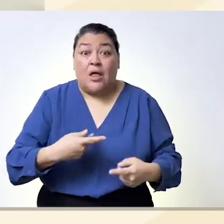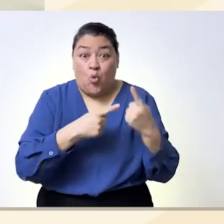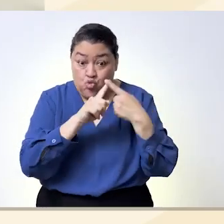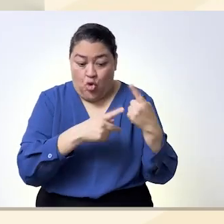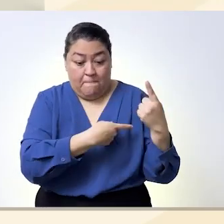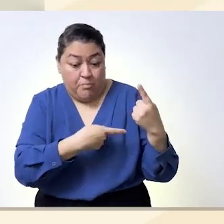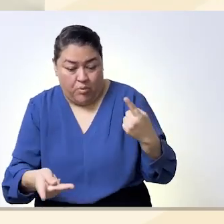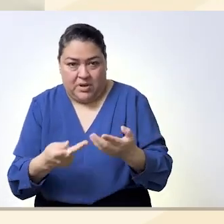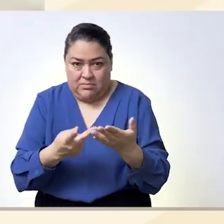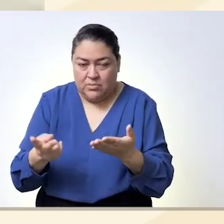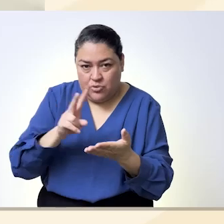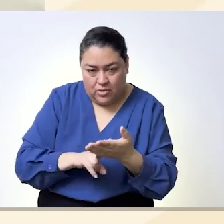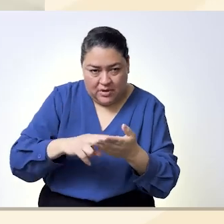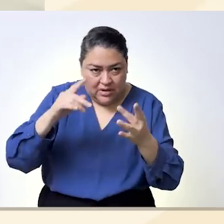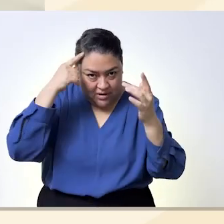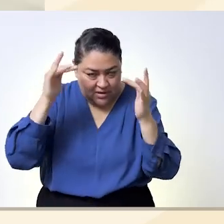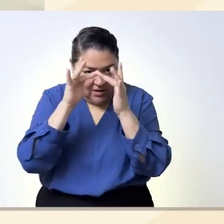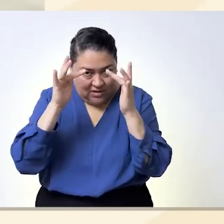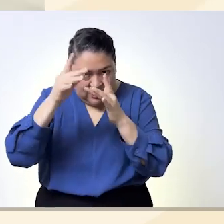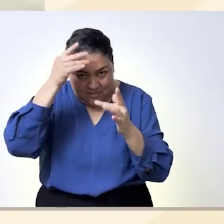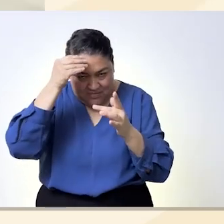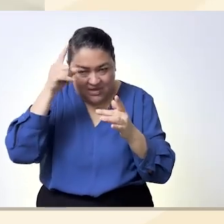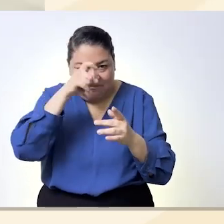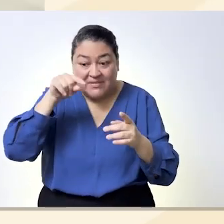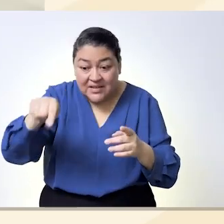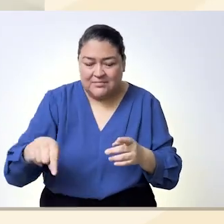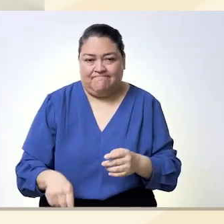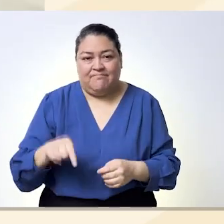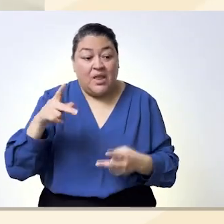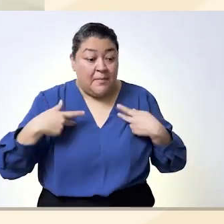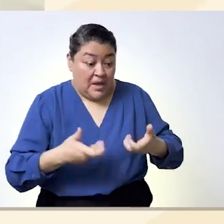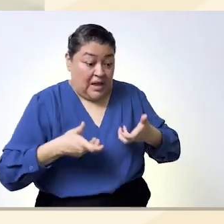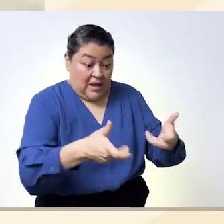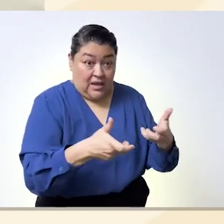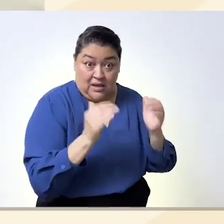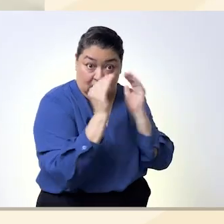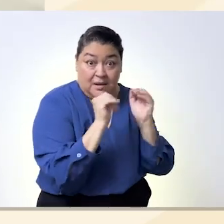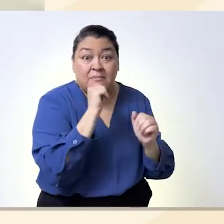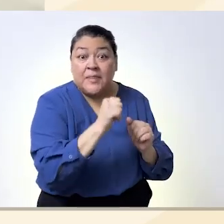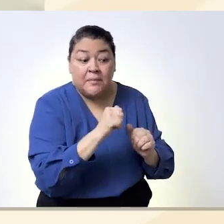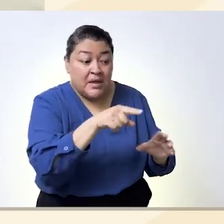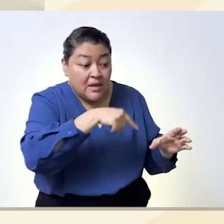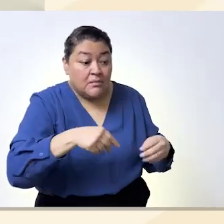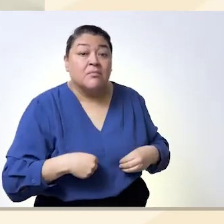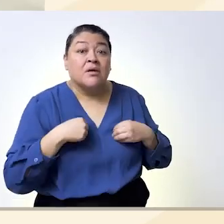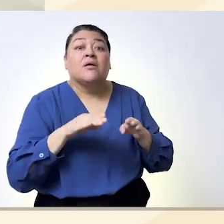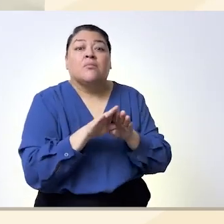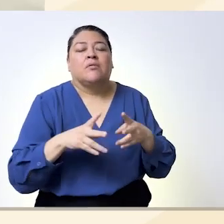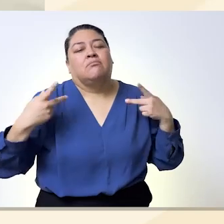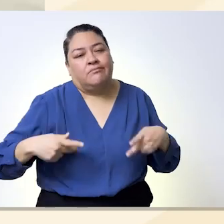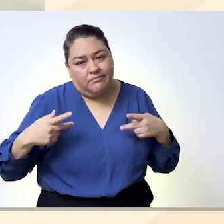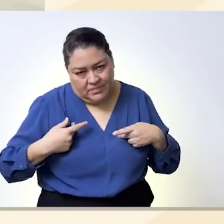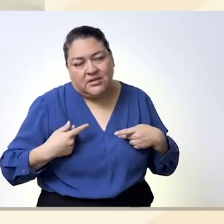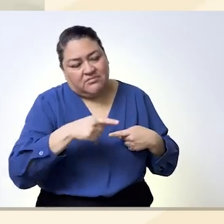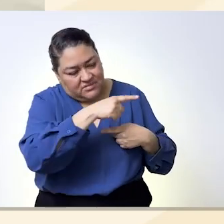en situación de calle es un problema neurodivergente porque la mayor parte de las personas en situación de calle son personas neurodivergentes y terminan en situación de